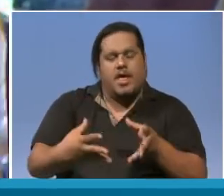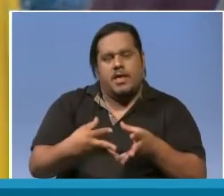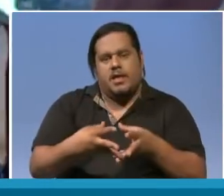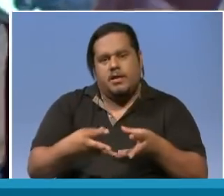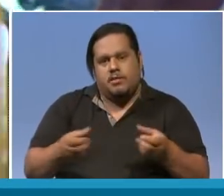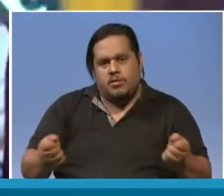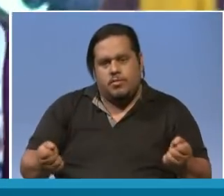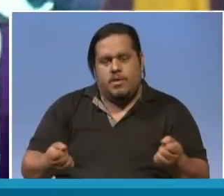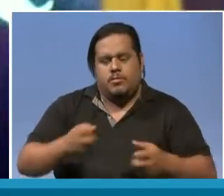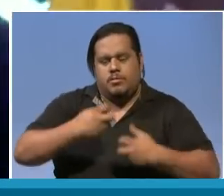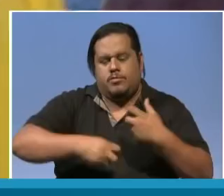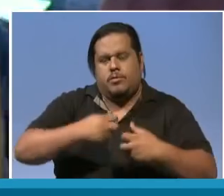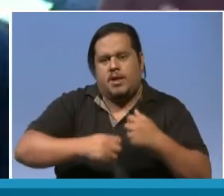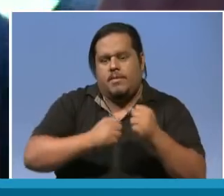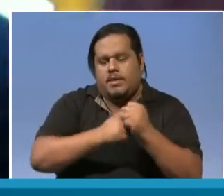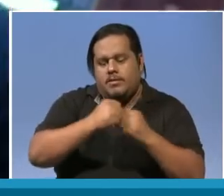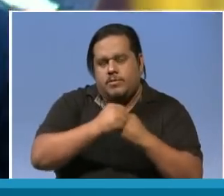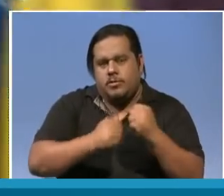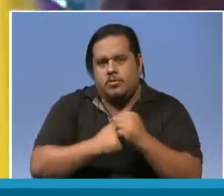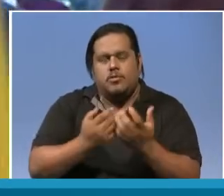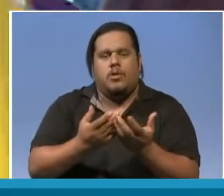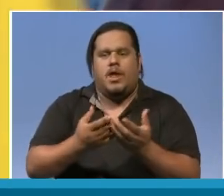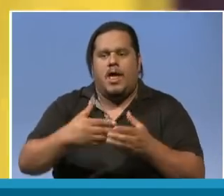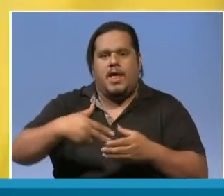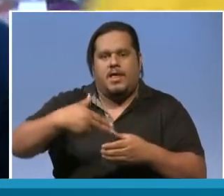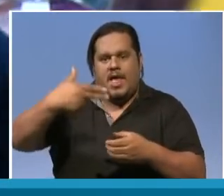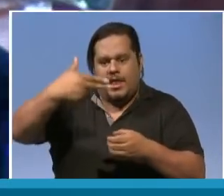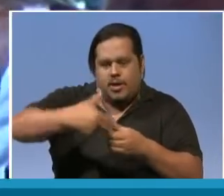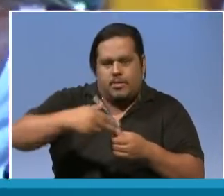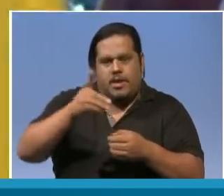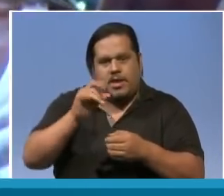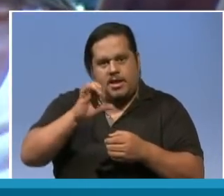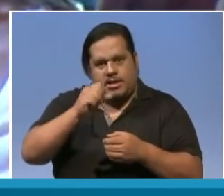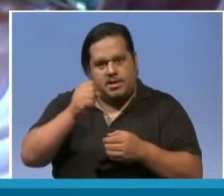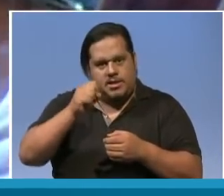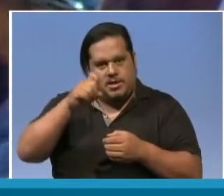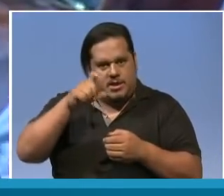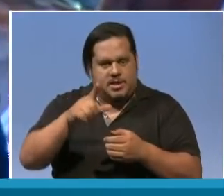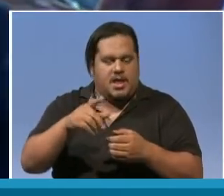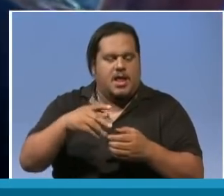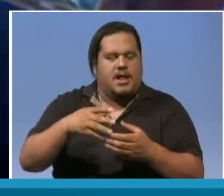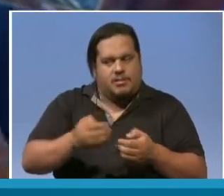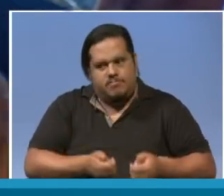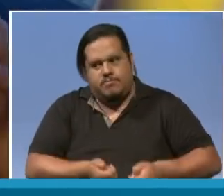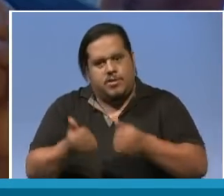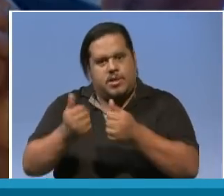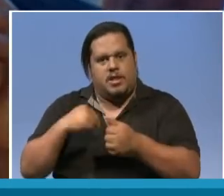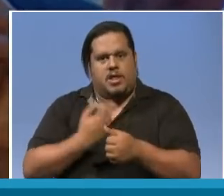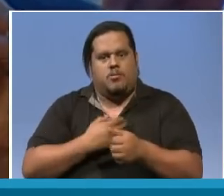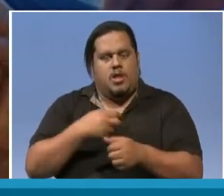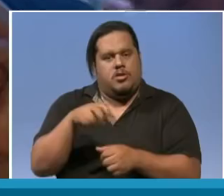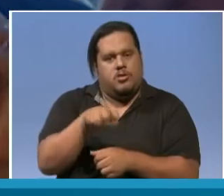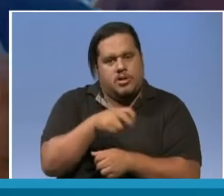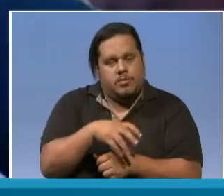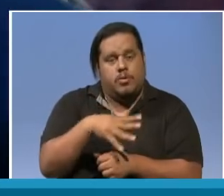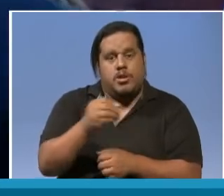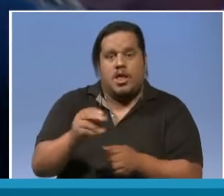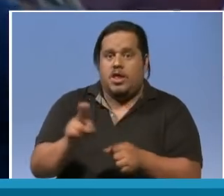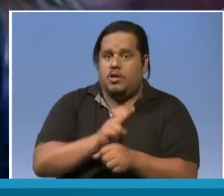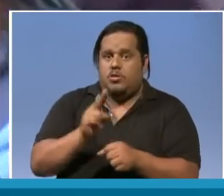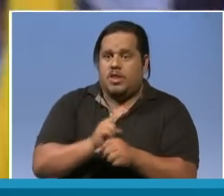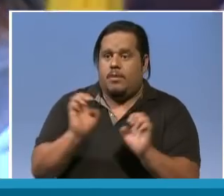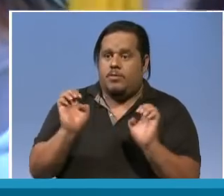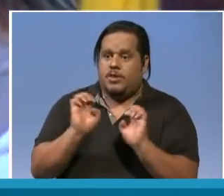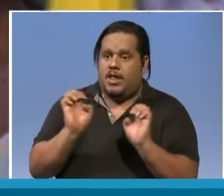problemas de infraestructura, que sacamos la gasolina y el diésel de nuestro transporte y utilizamos energías limpias. Y